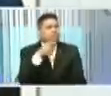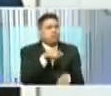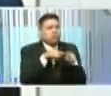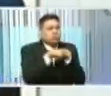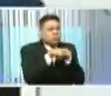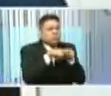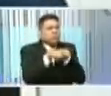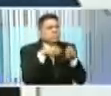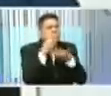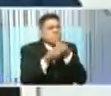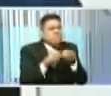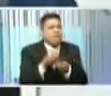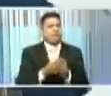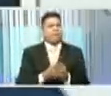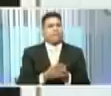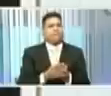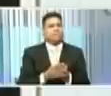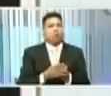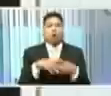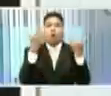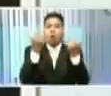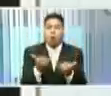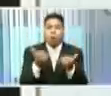Las declaraciones de Ramos Alup hoy